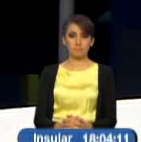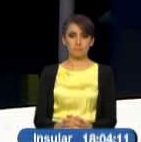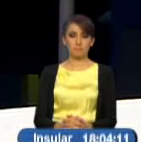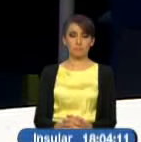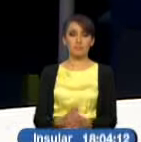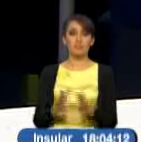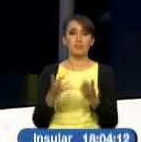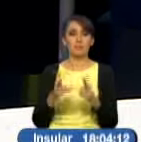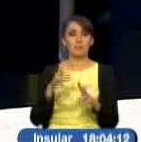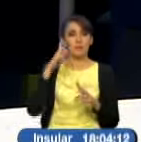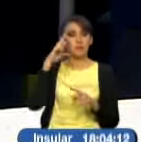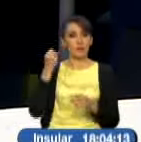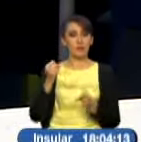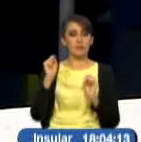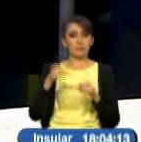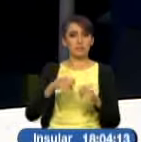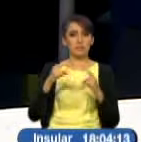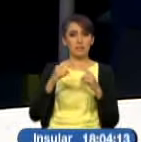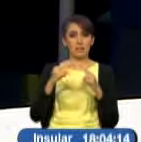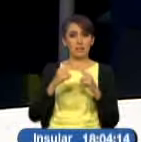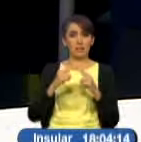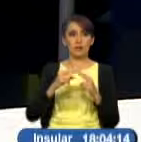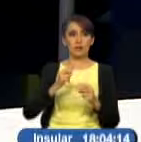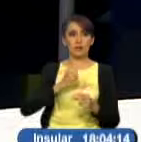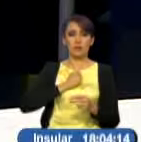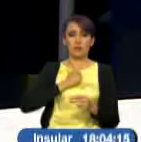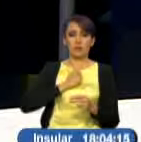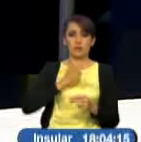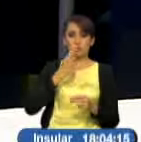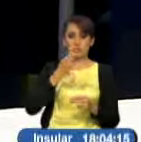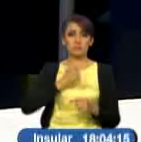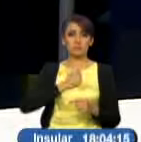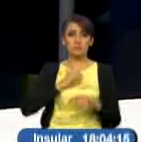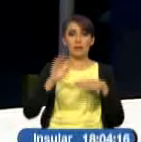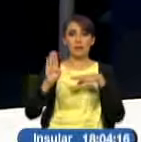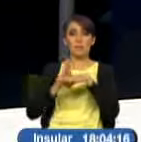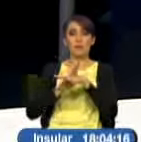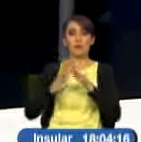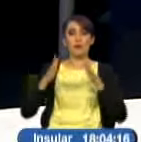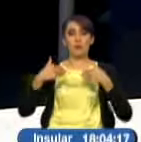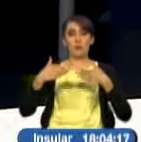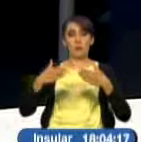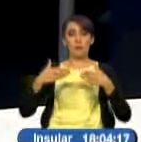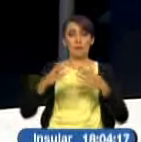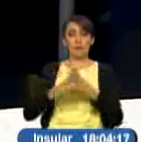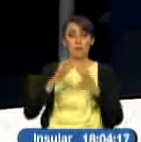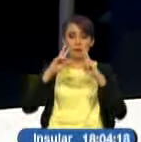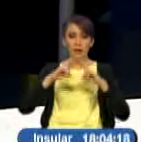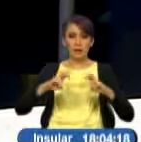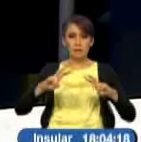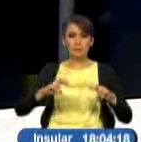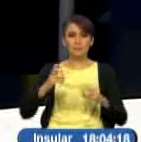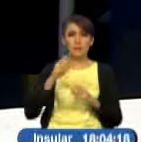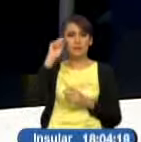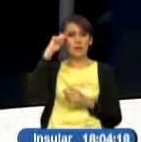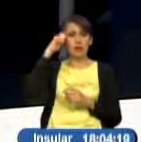Pese a que Guillermo Lasso reconoce la existencia del banco Banisi S.A. en Panamá, recordemos cómo la investigación del diario argentino Página